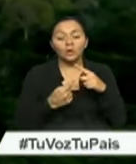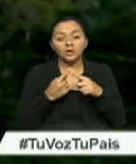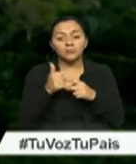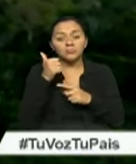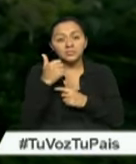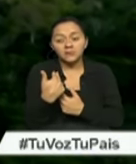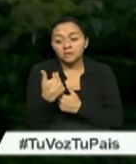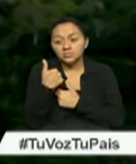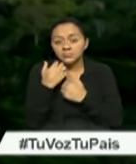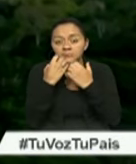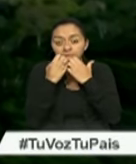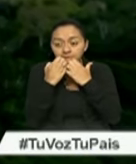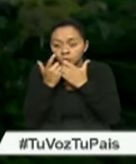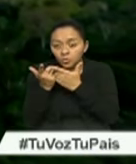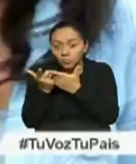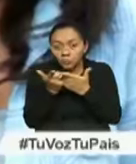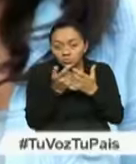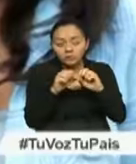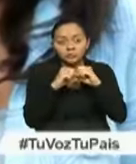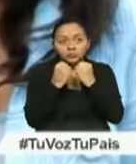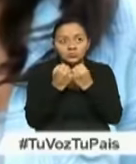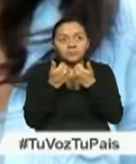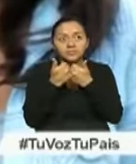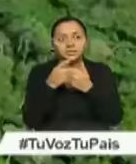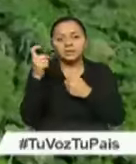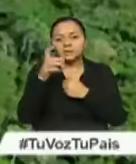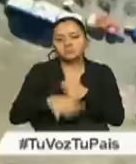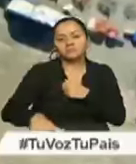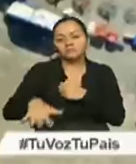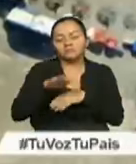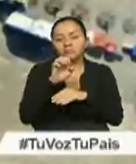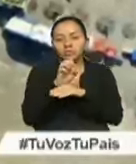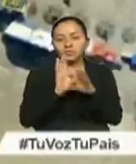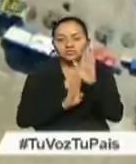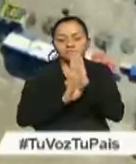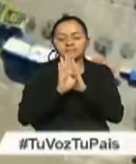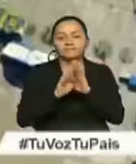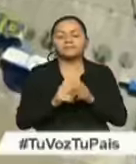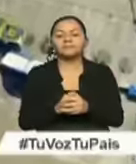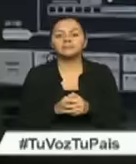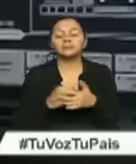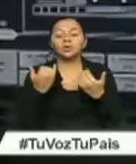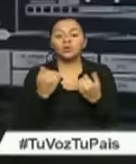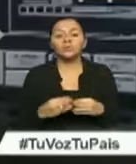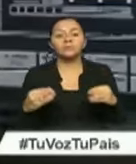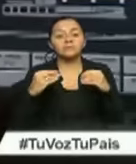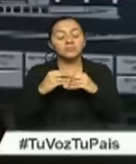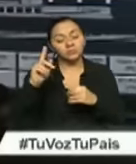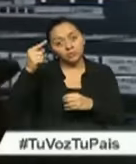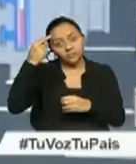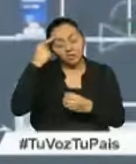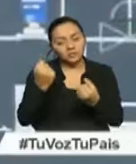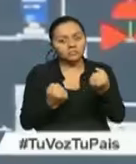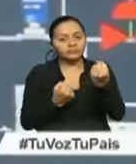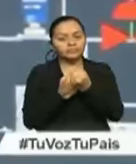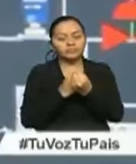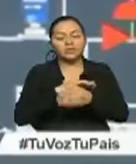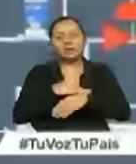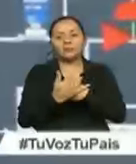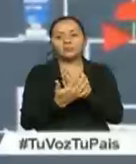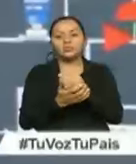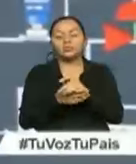bastante responsabilidad ambiental y social, es algo que necesitamos. Esta es una apuesta del gobierno para el aprovechamiento